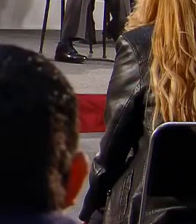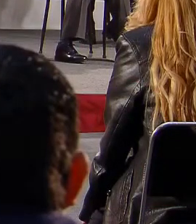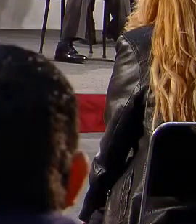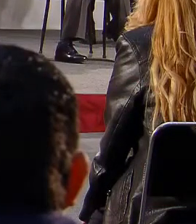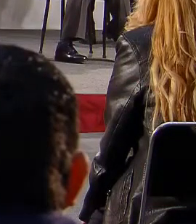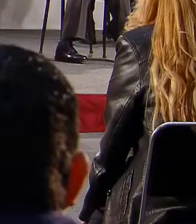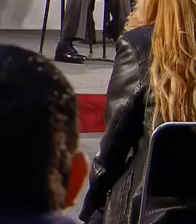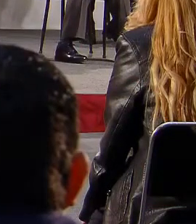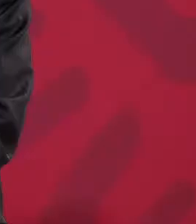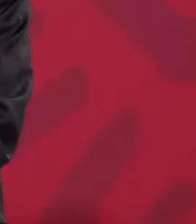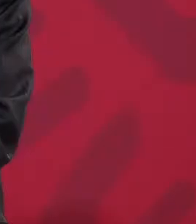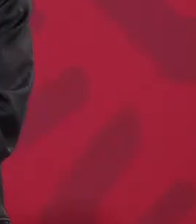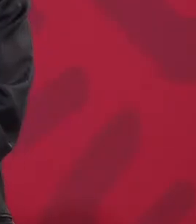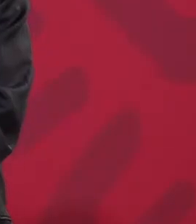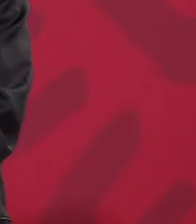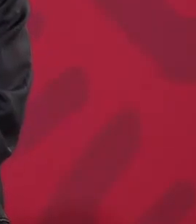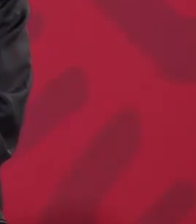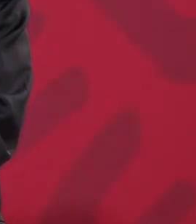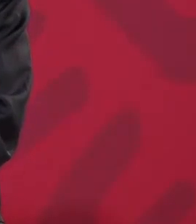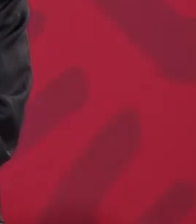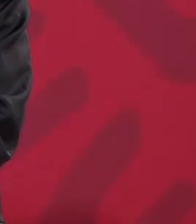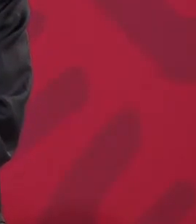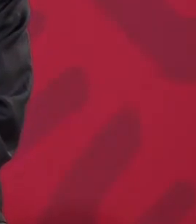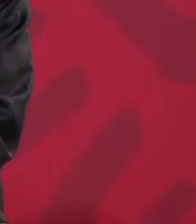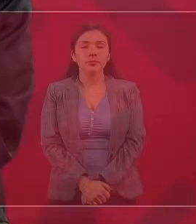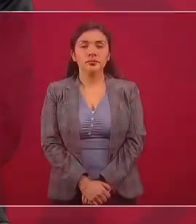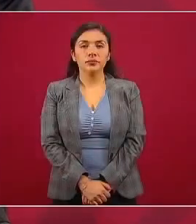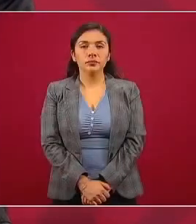día y estar